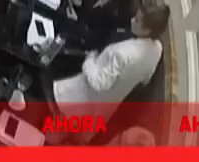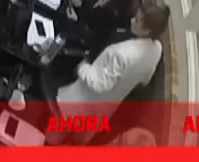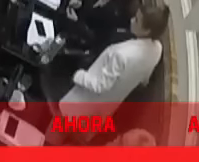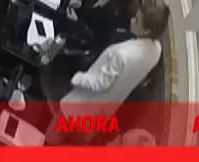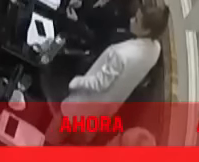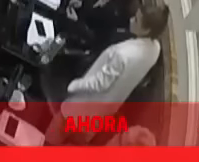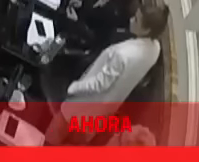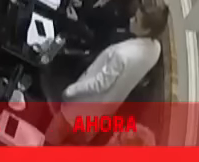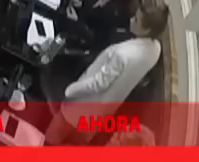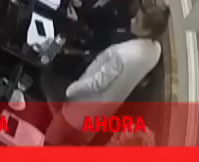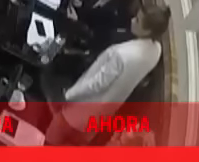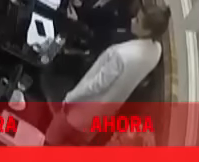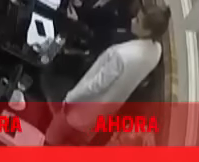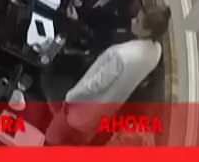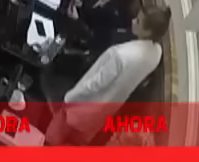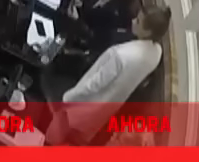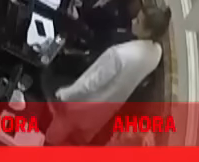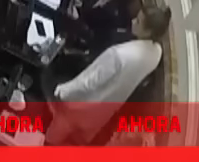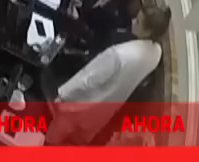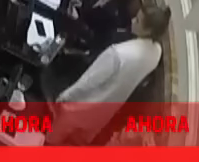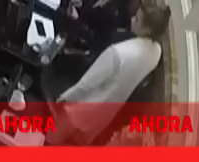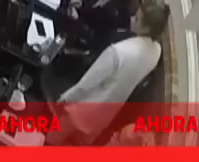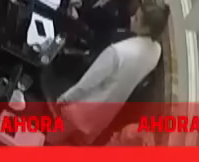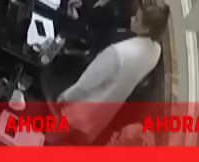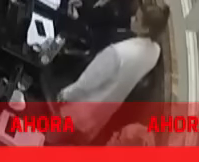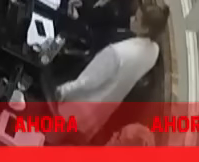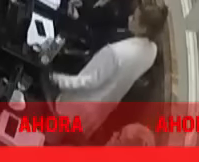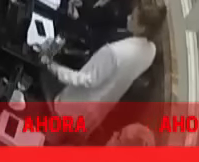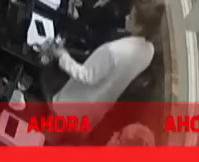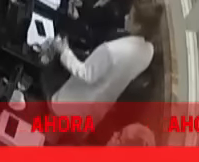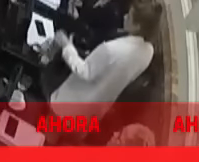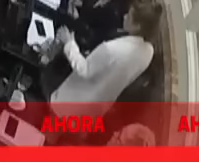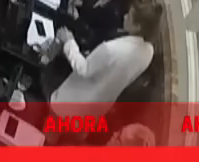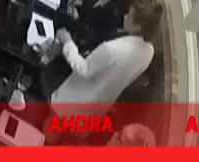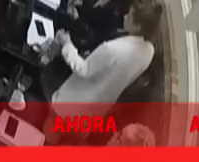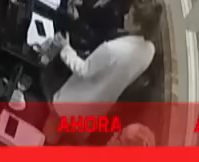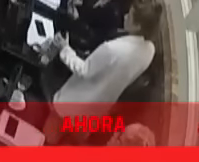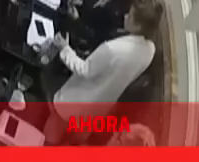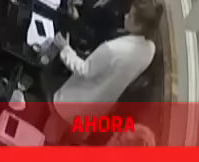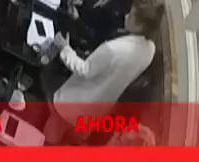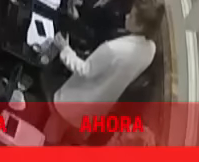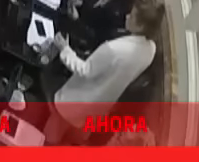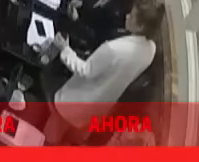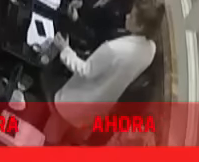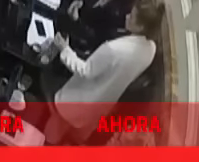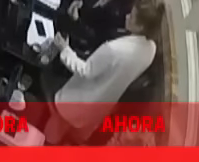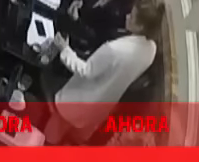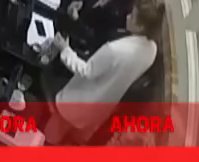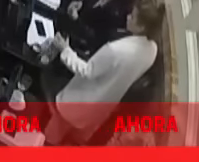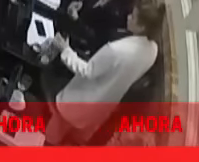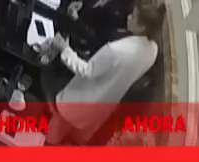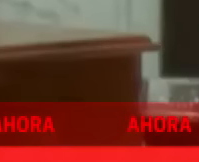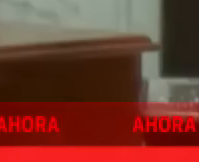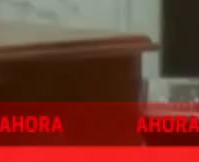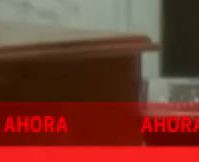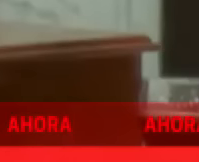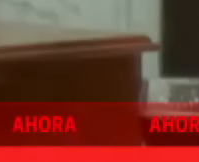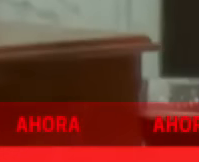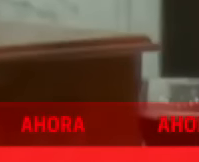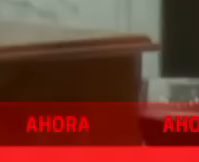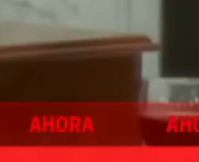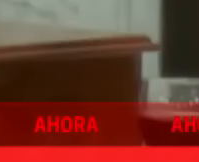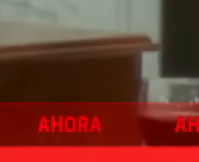actualiza el salario de los docentes. Tema universidades también. Recordemos que Martín Lustó también se había expresado muy fuertemente. Voluntad de la senadora. ¿Cuál es la voluntad